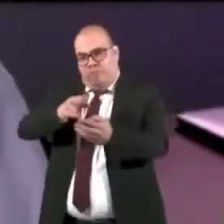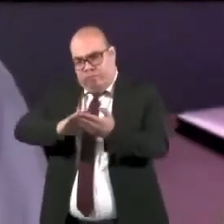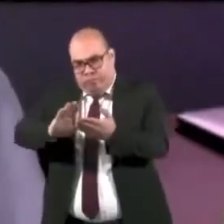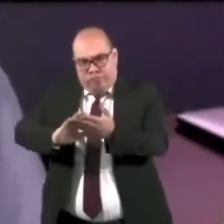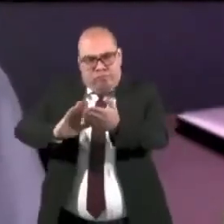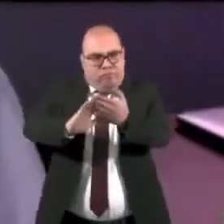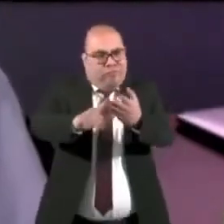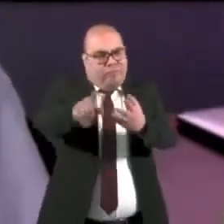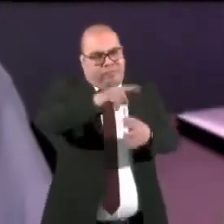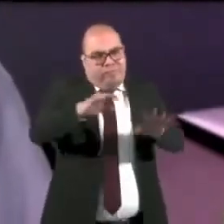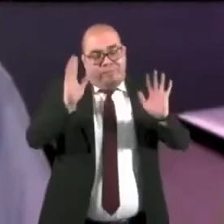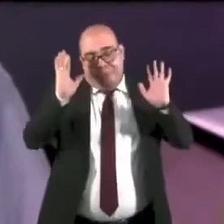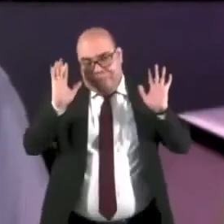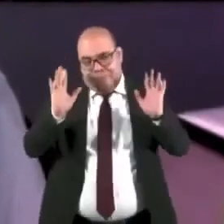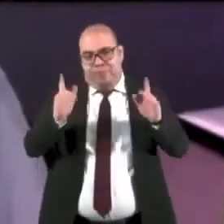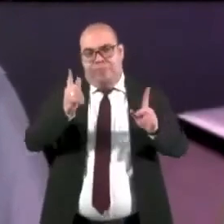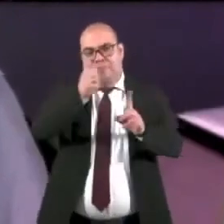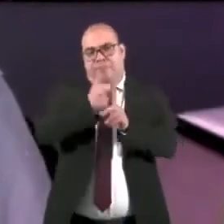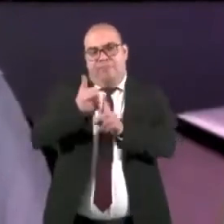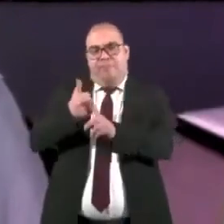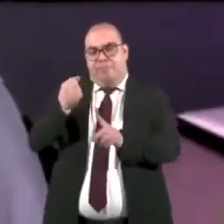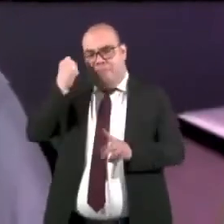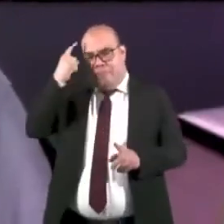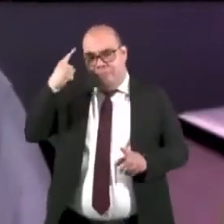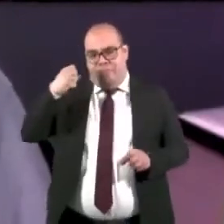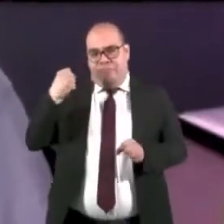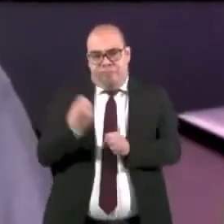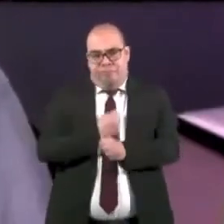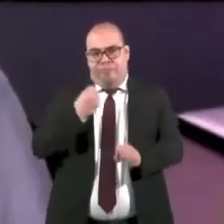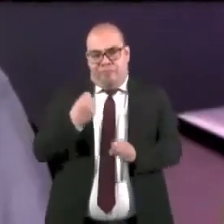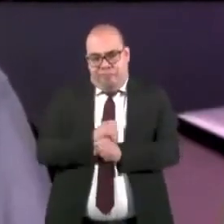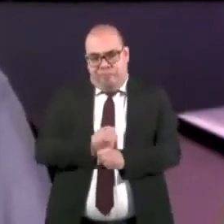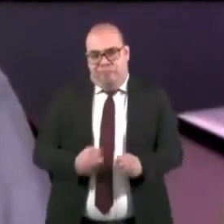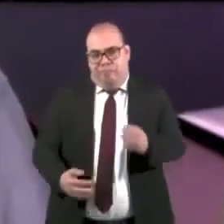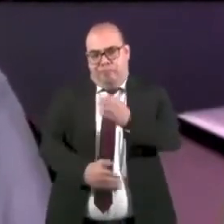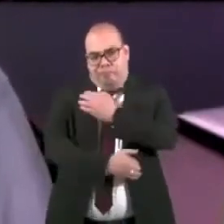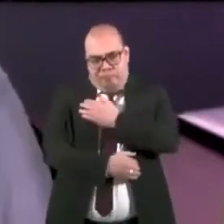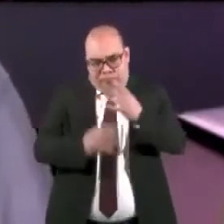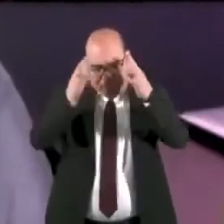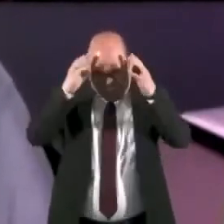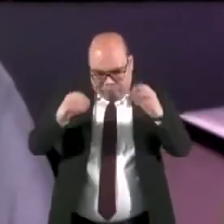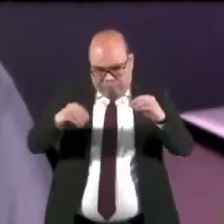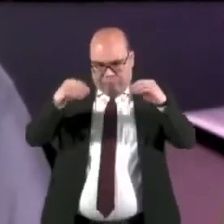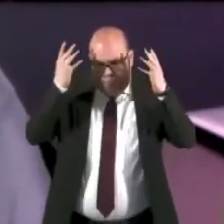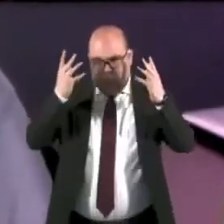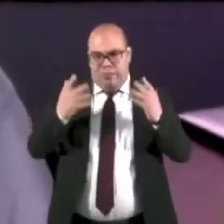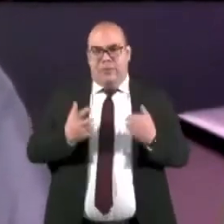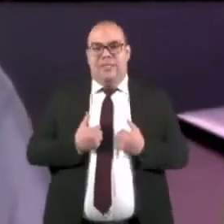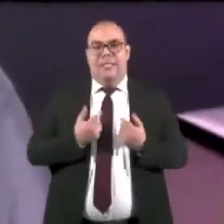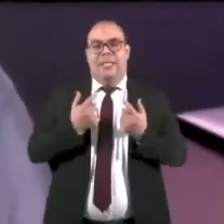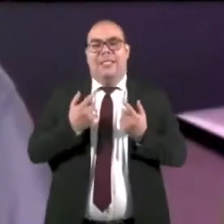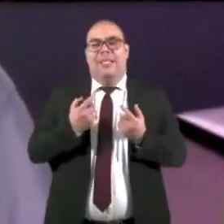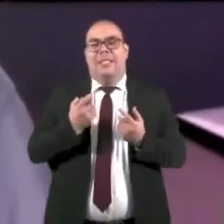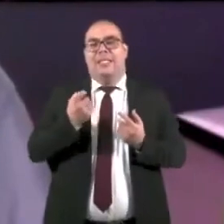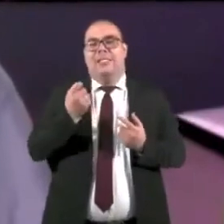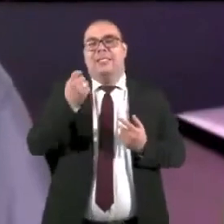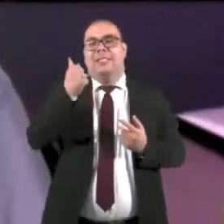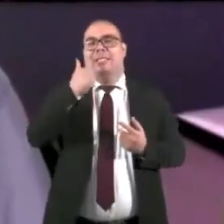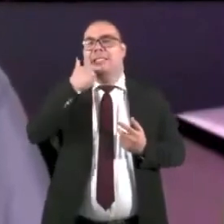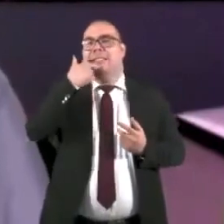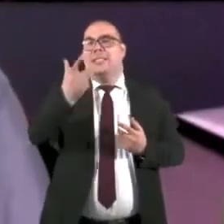algo que cada uno lo trabaja a su manera. Yo casi desde mis primeras